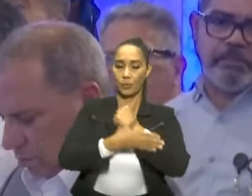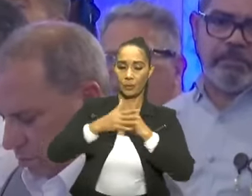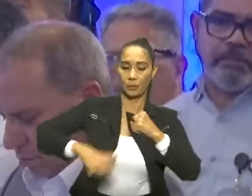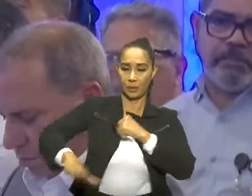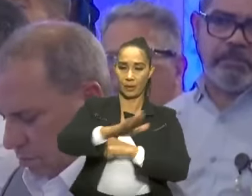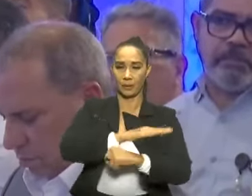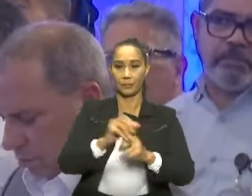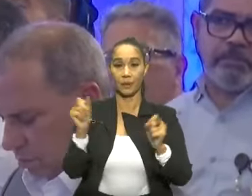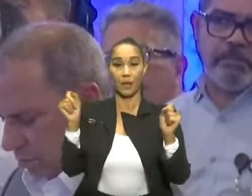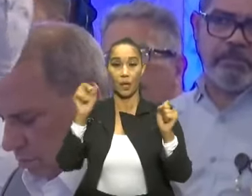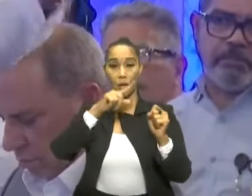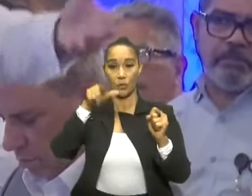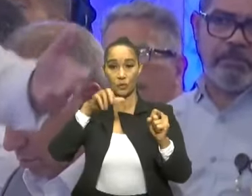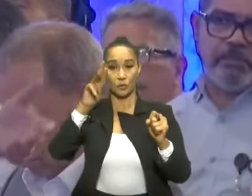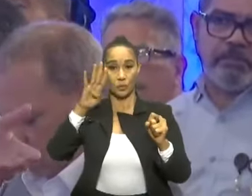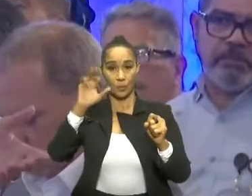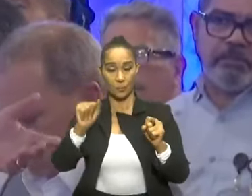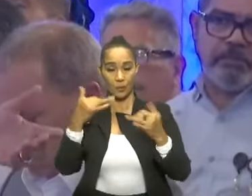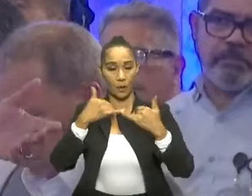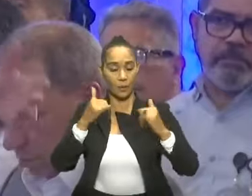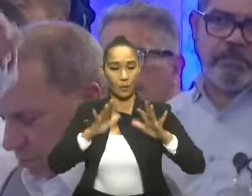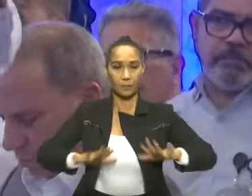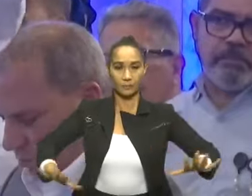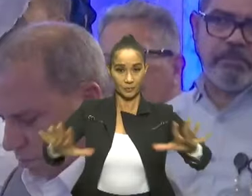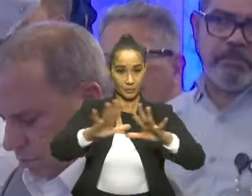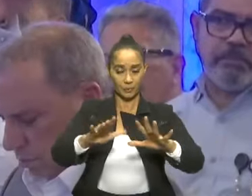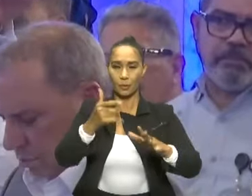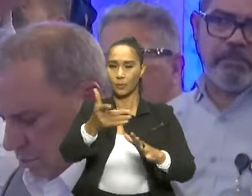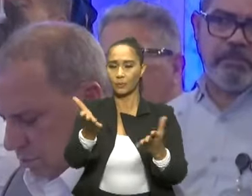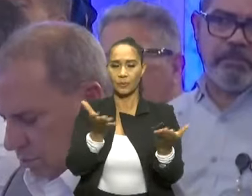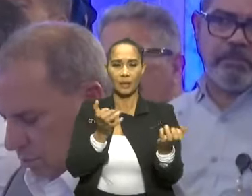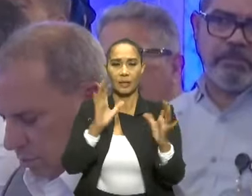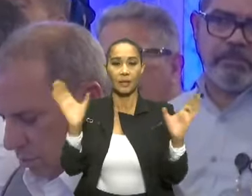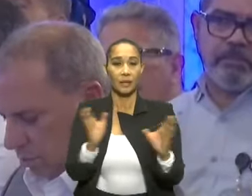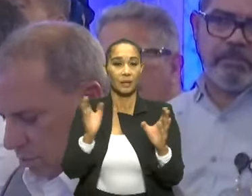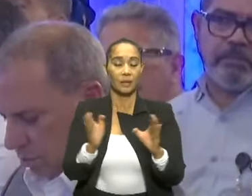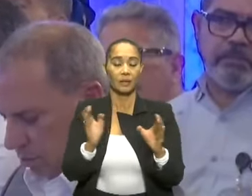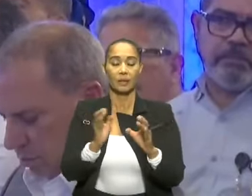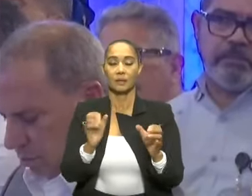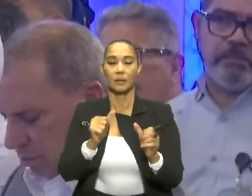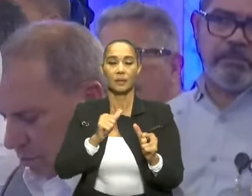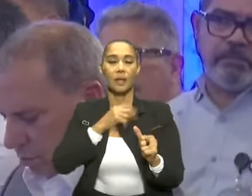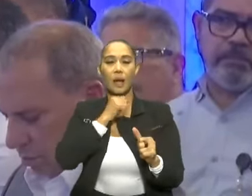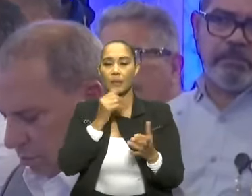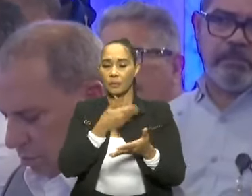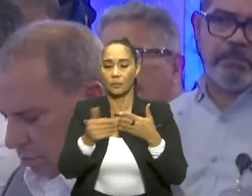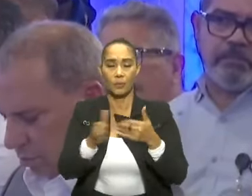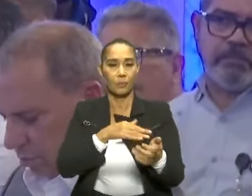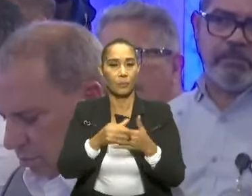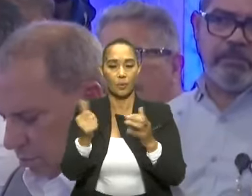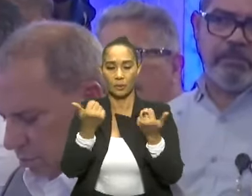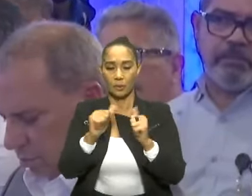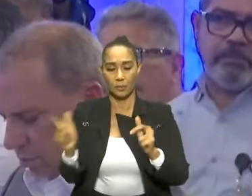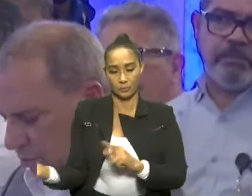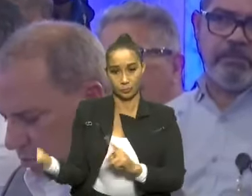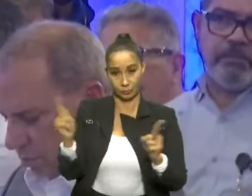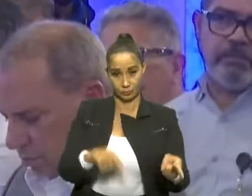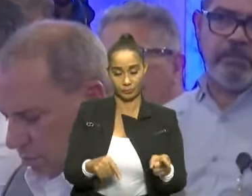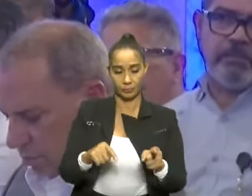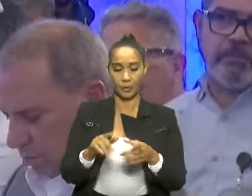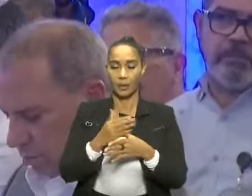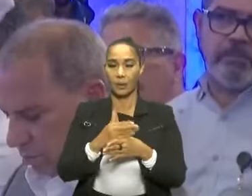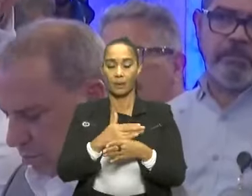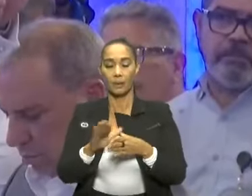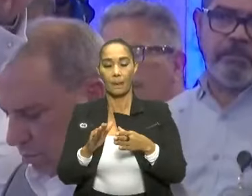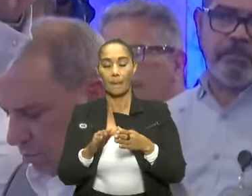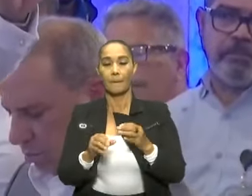Zumba, juegos recreativos, lo que usted quiera hacer y a cualquier edad, nosotros lo estamos impartiendo en